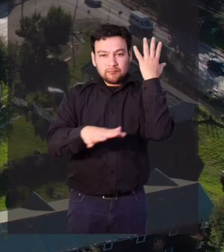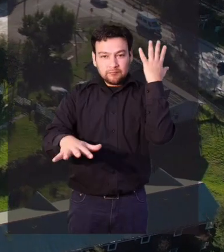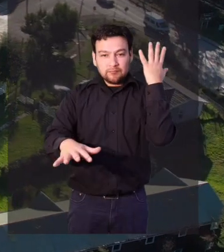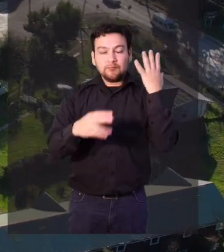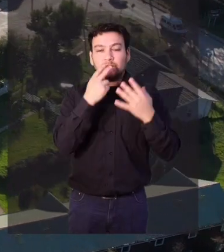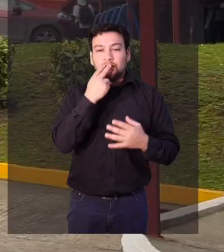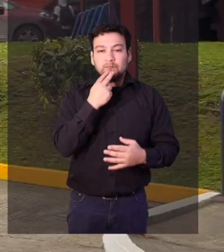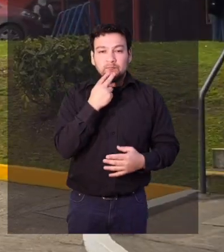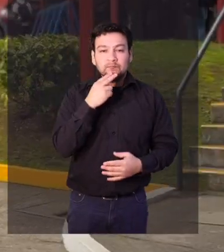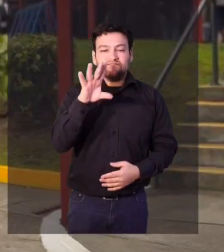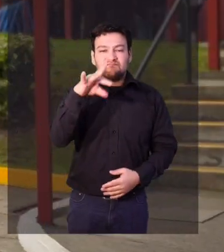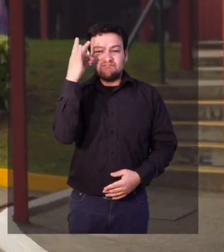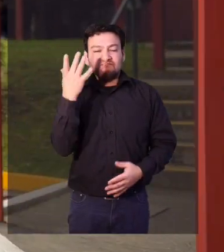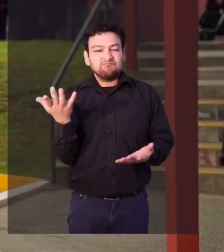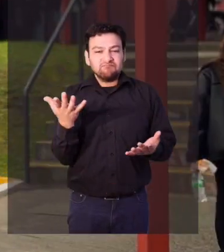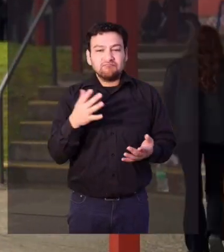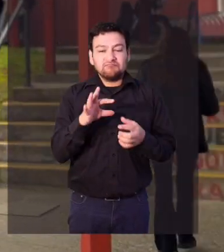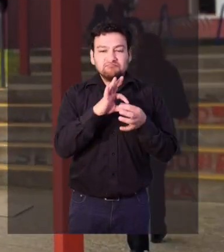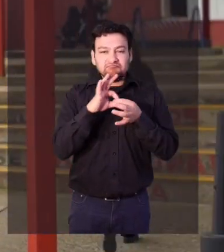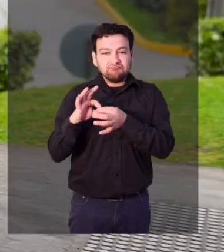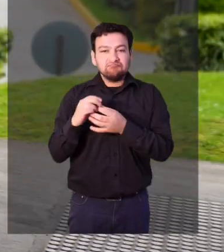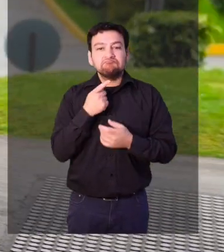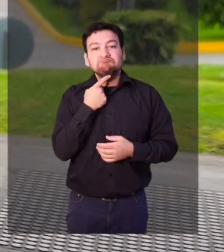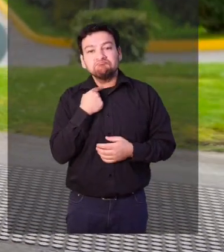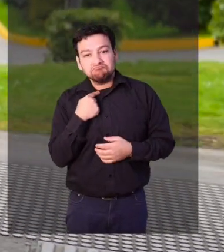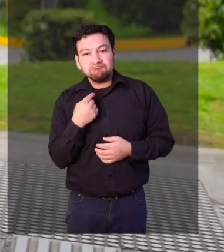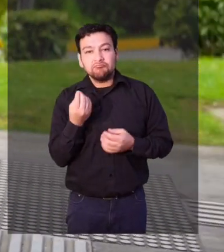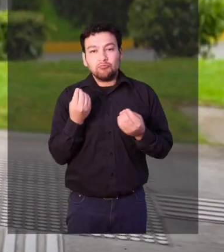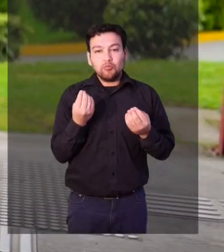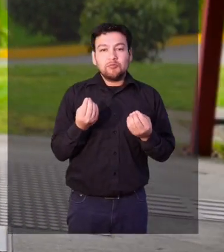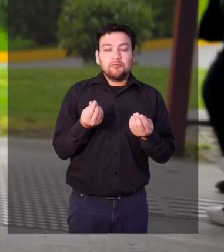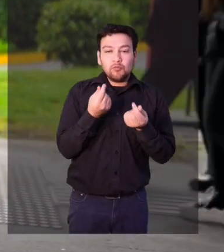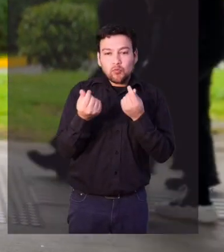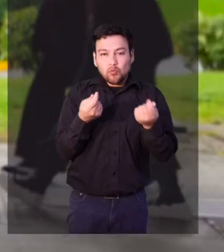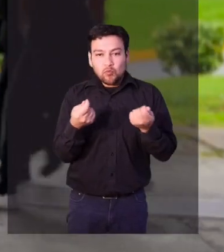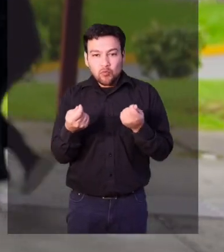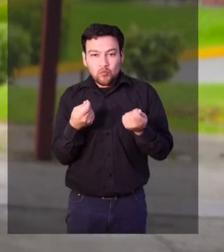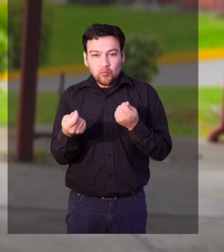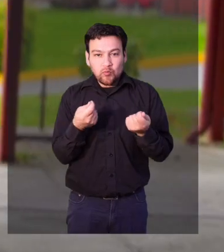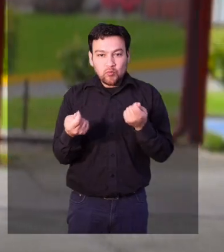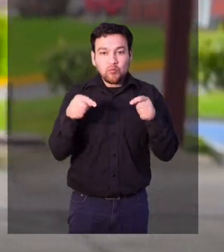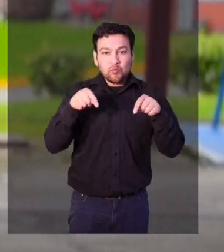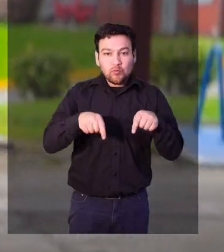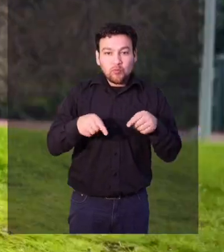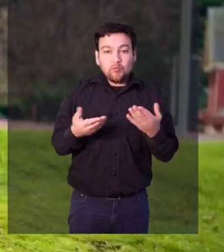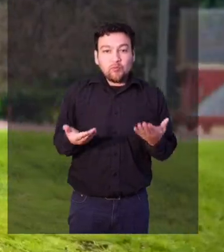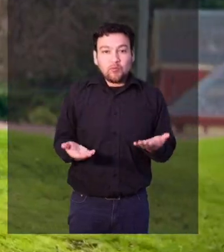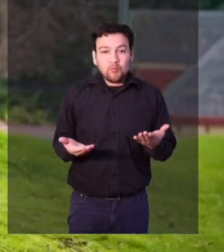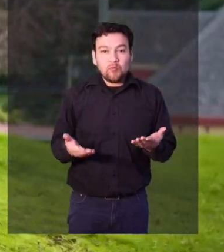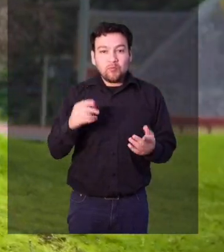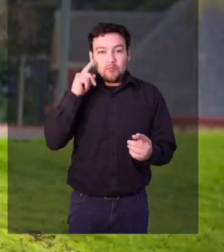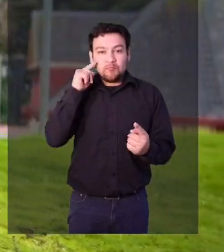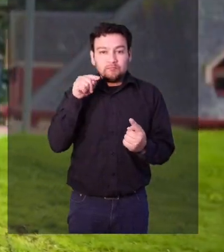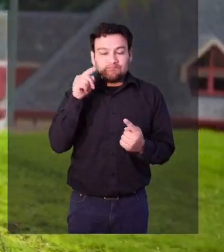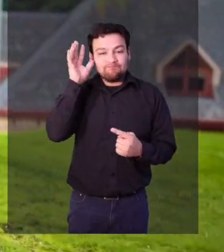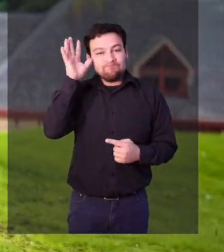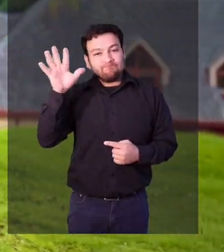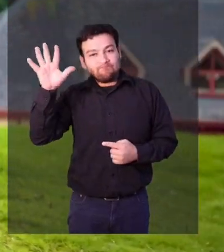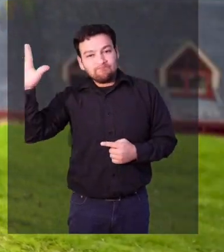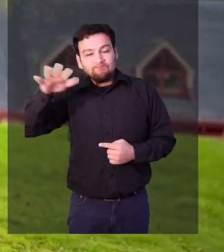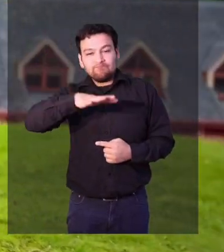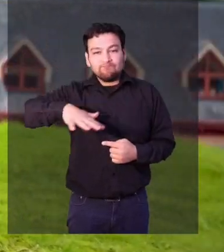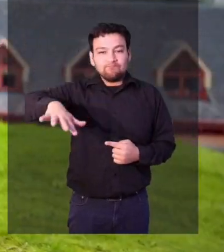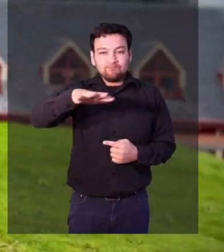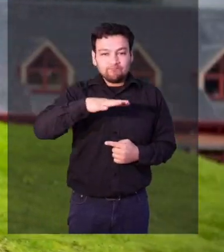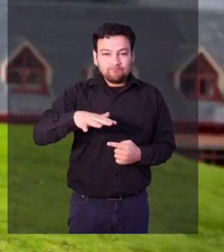Montt. Elegí esta carrera debido a que mis intereses se basan en los negocios y actualmente, considerando el mundo en el que nos